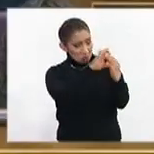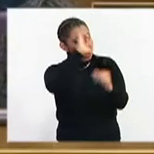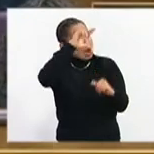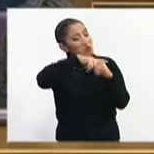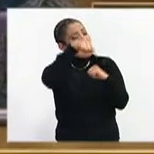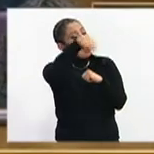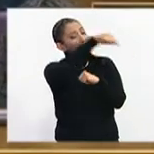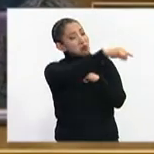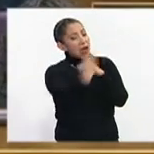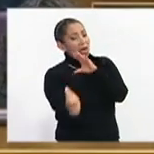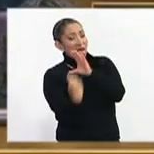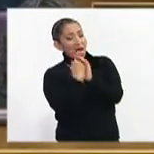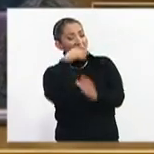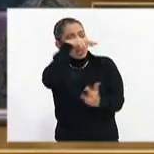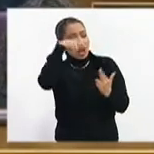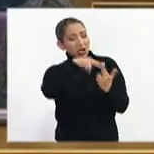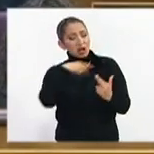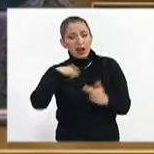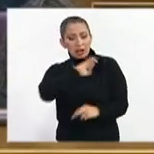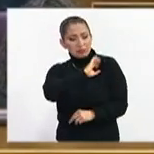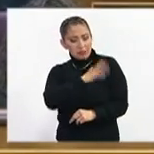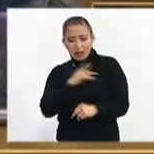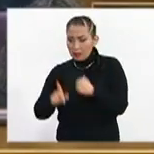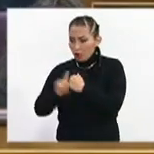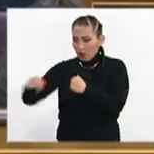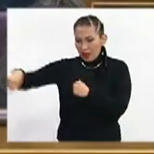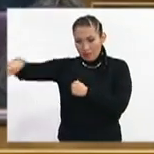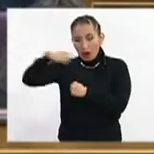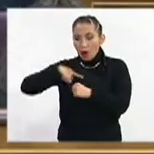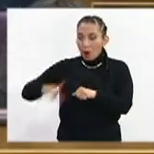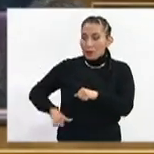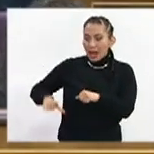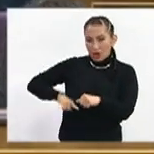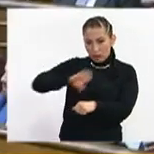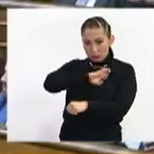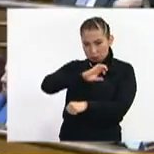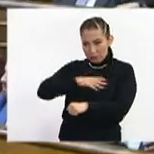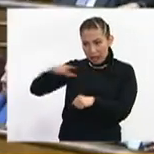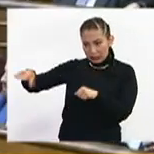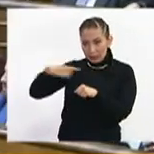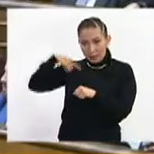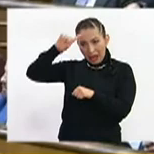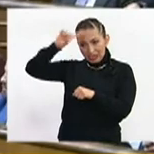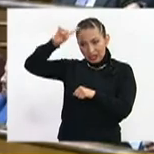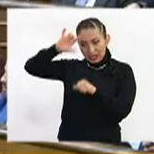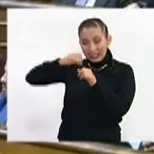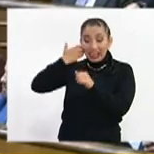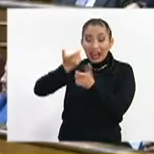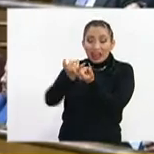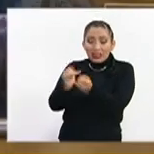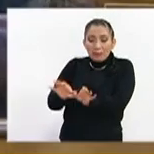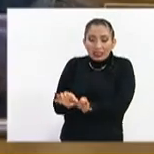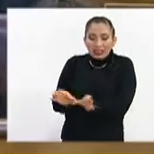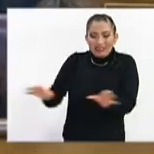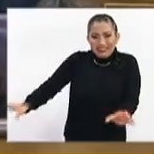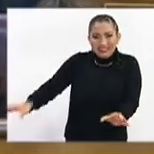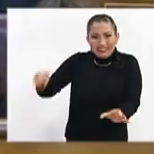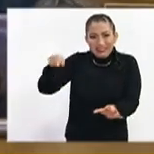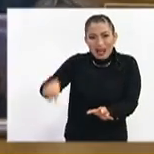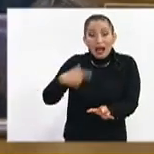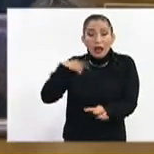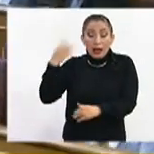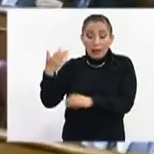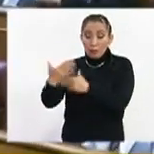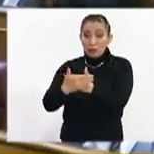la espalda a la región española en su conflicto con el gobierno central, con el gobierno de Madrid, precisamente sobre este referéndum que se